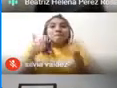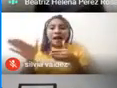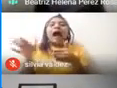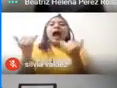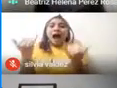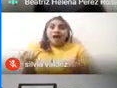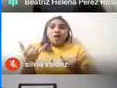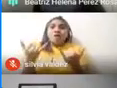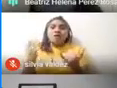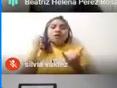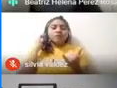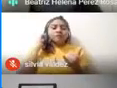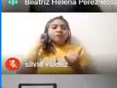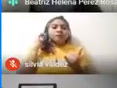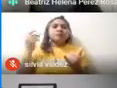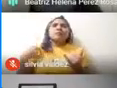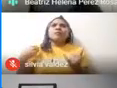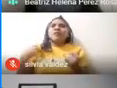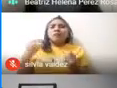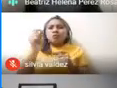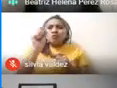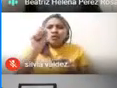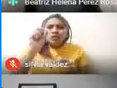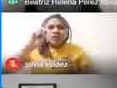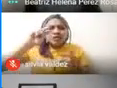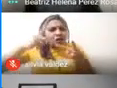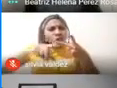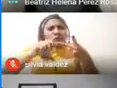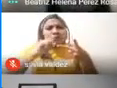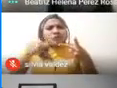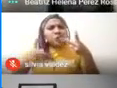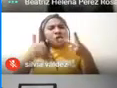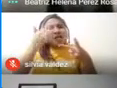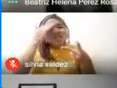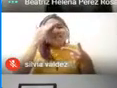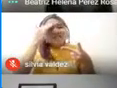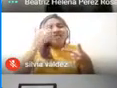este momento. ¿Me repites la segunda pregunta, por favor?